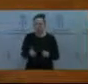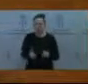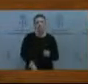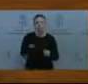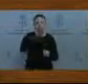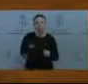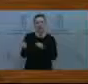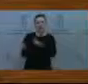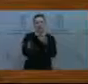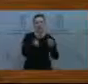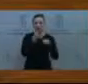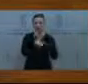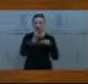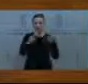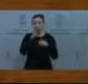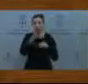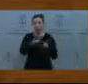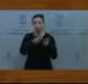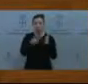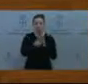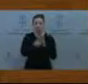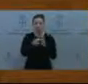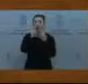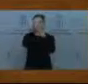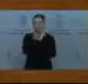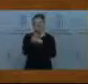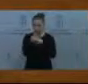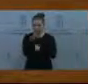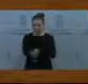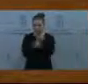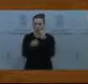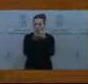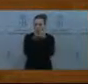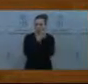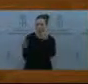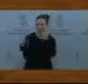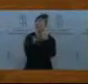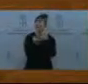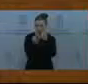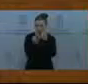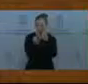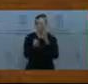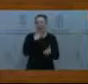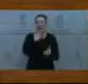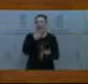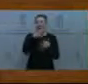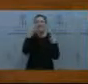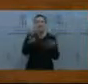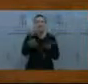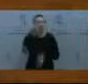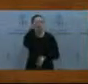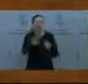presupuestario y gubernamental? Pues una razón muy sencilla y de justicia puramente social, señorías. Una